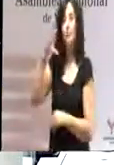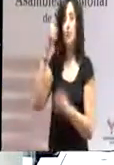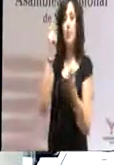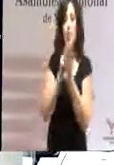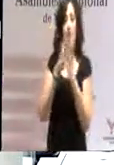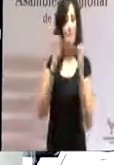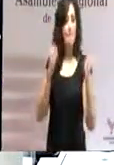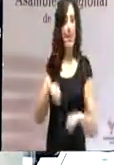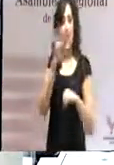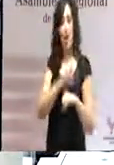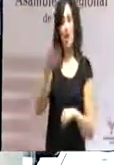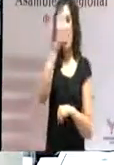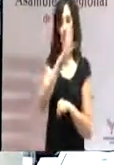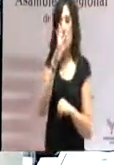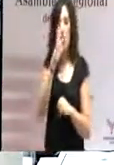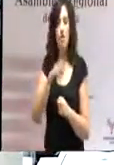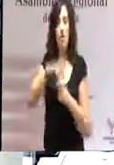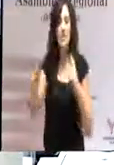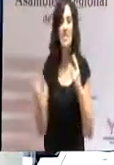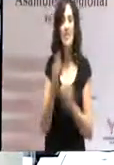plan